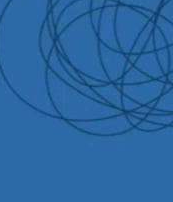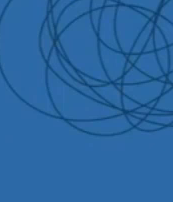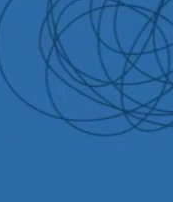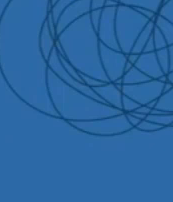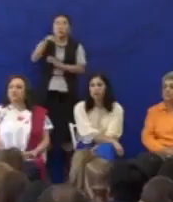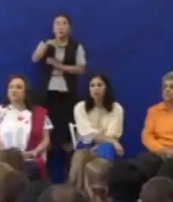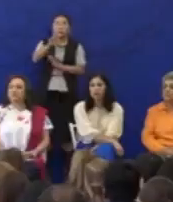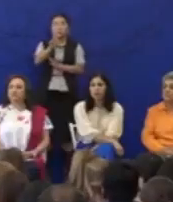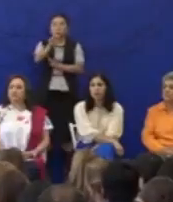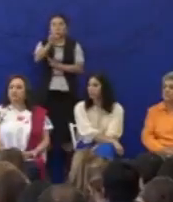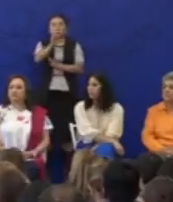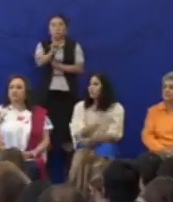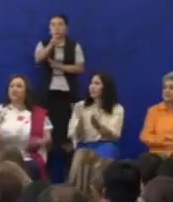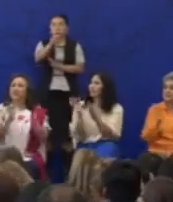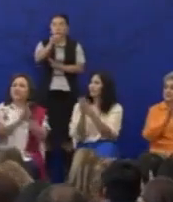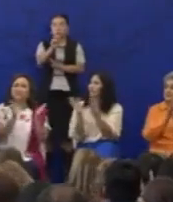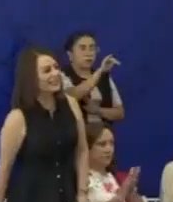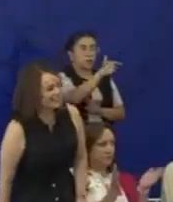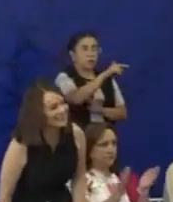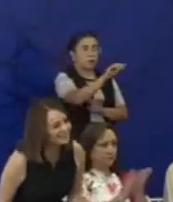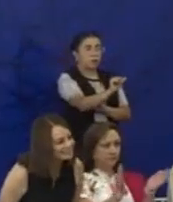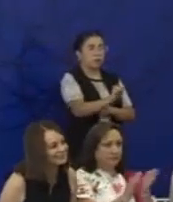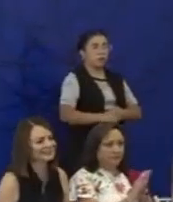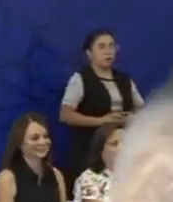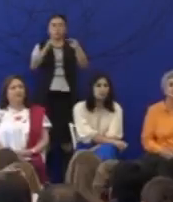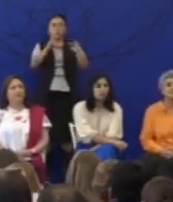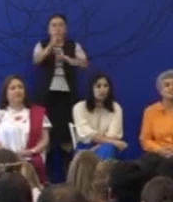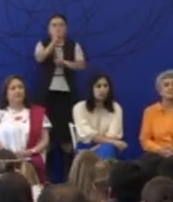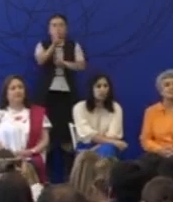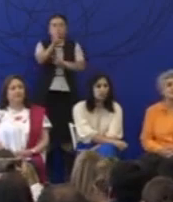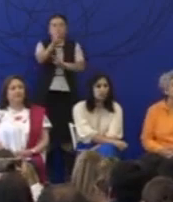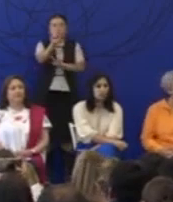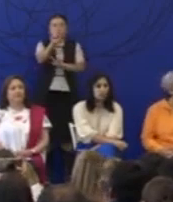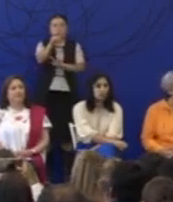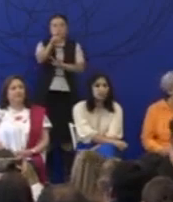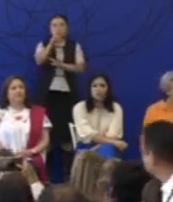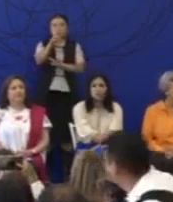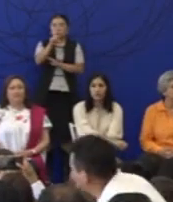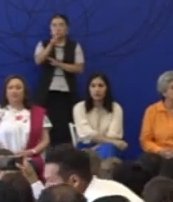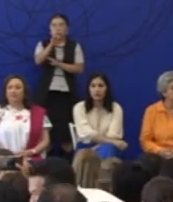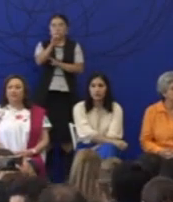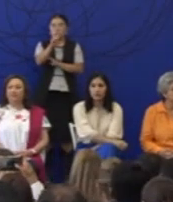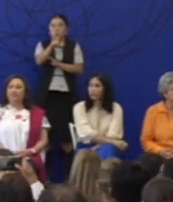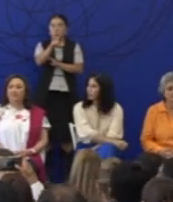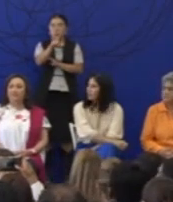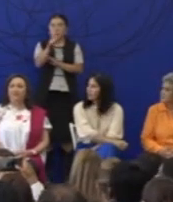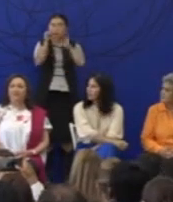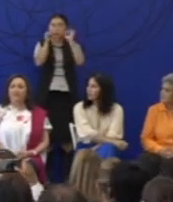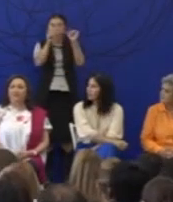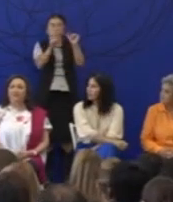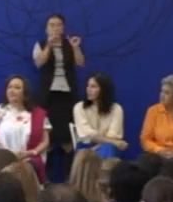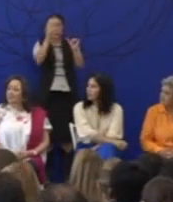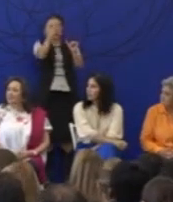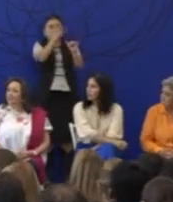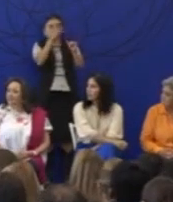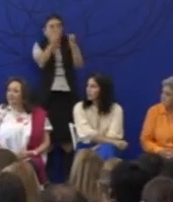mental y adicciones, evento convocado por los senadores Nubia Mayorga Delgado y Nabor Rojas Mancera, así como por las autoridades del Poder Legislativo Estatal.